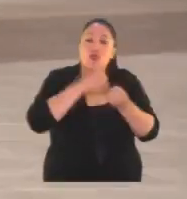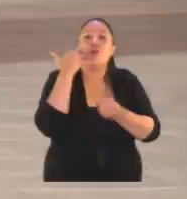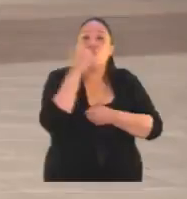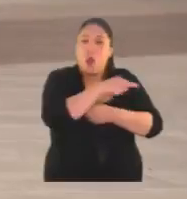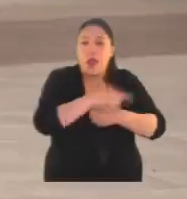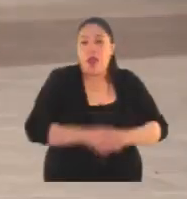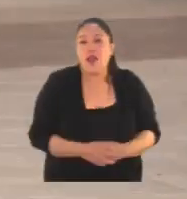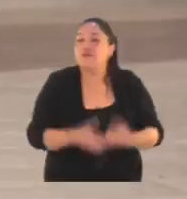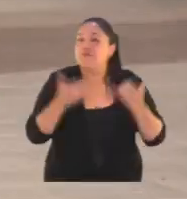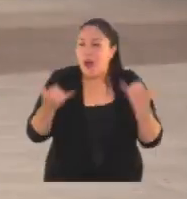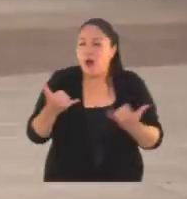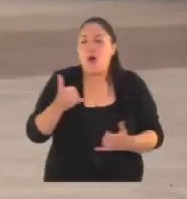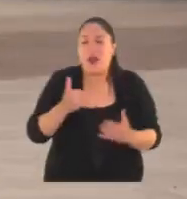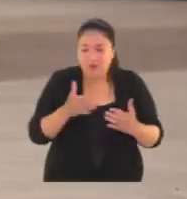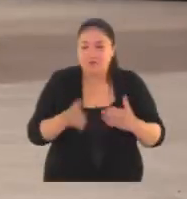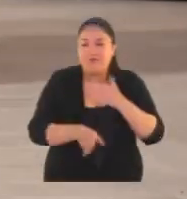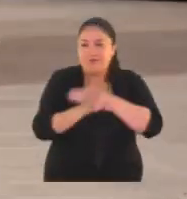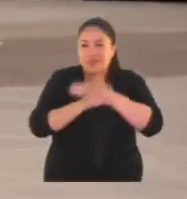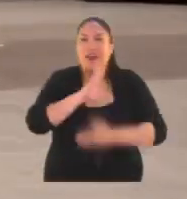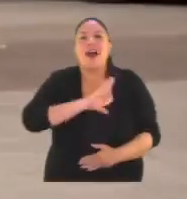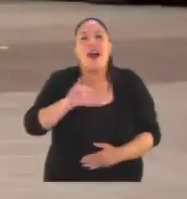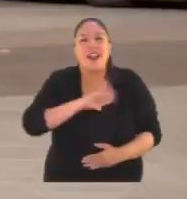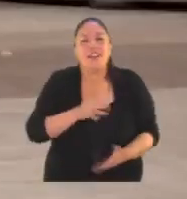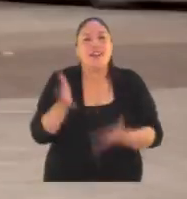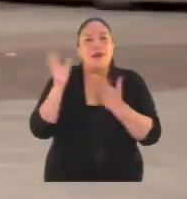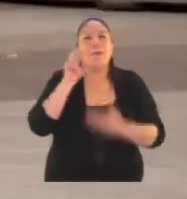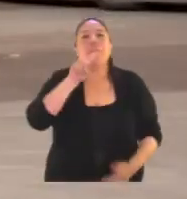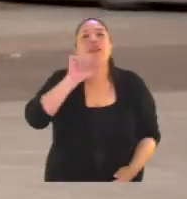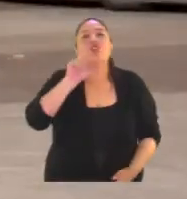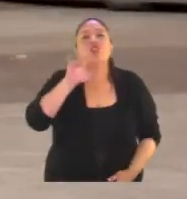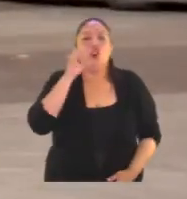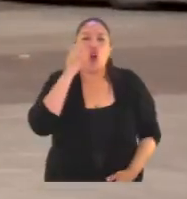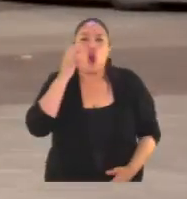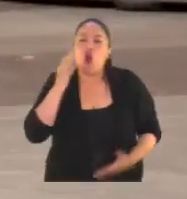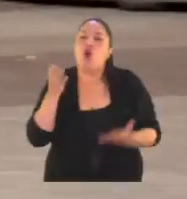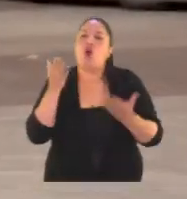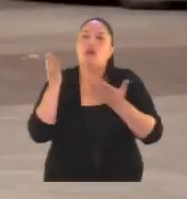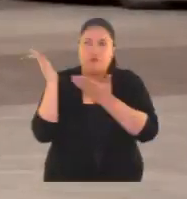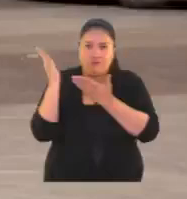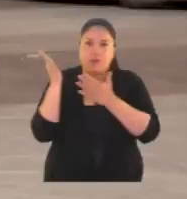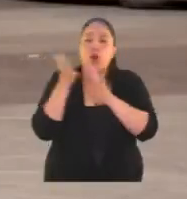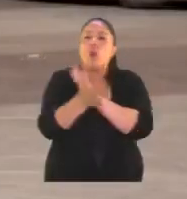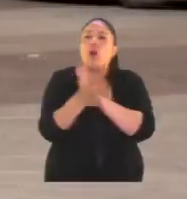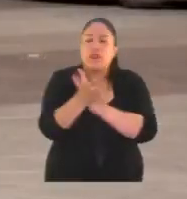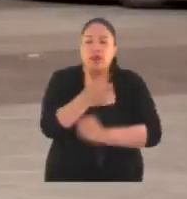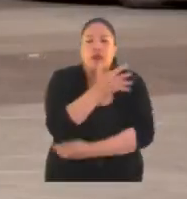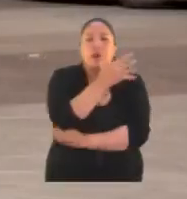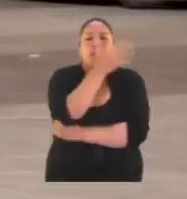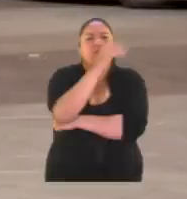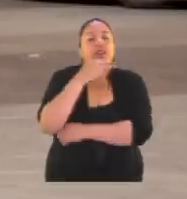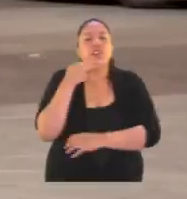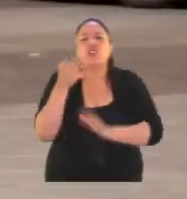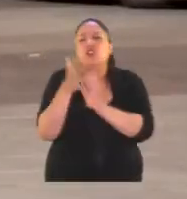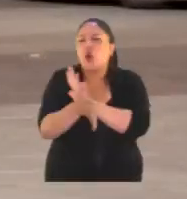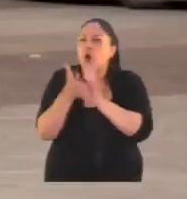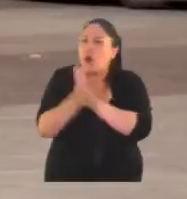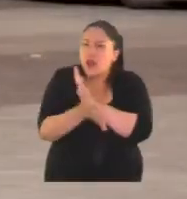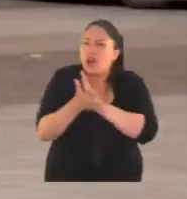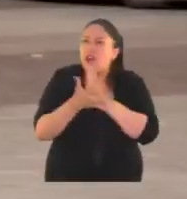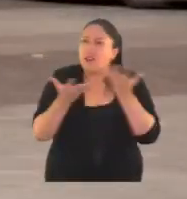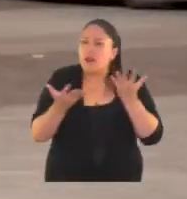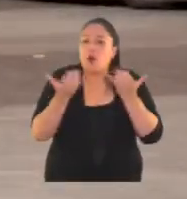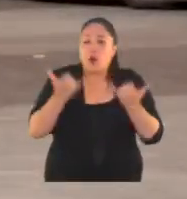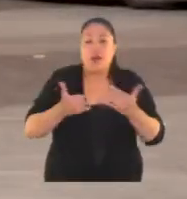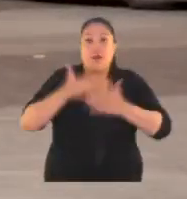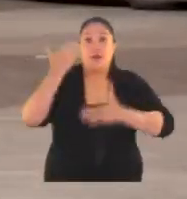con nuestro corresponsal Víctor Tavares. Víctor, buenas tardes. Usted nos va a hablar de una historia, de unos personajes que a partir de